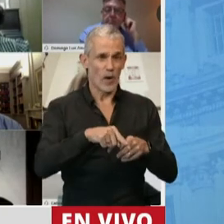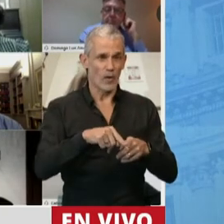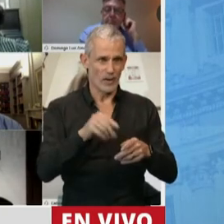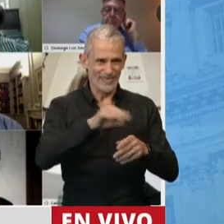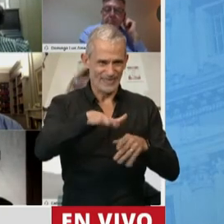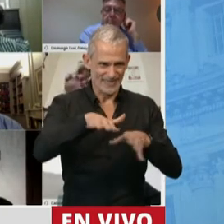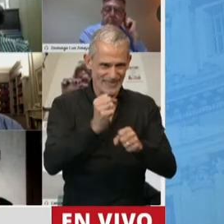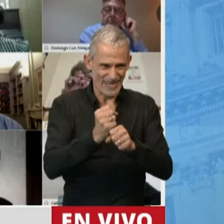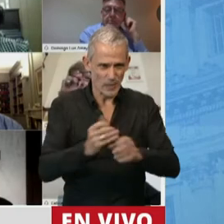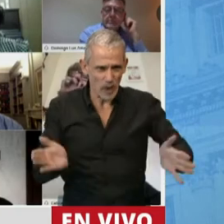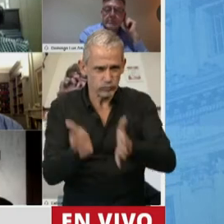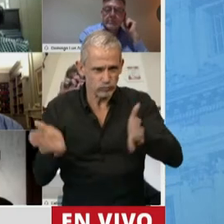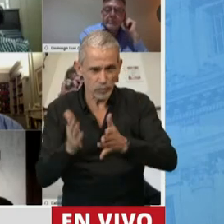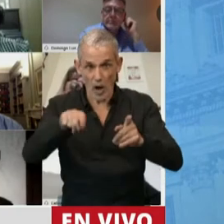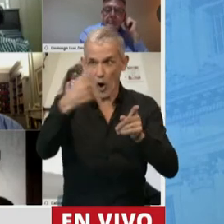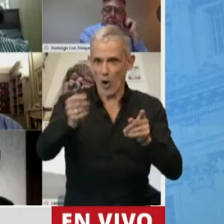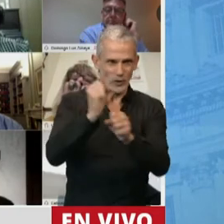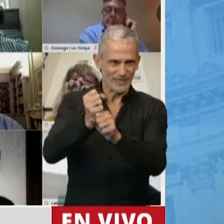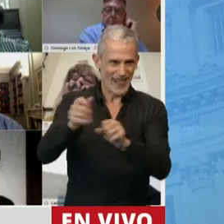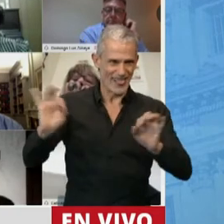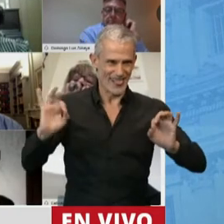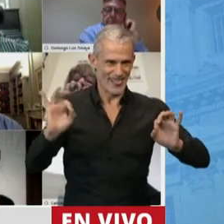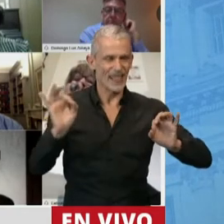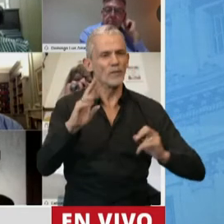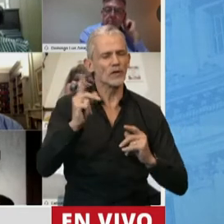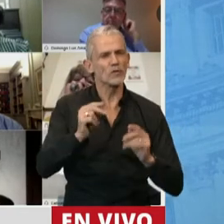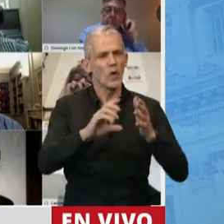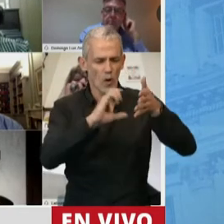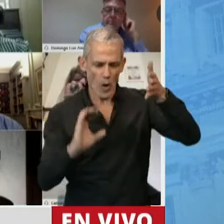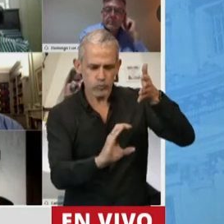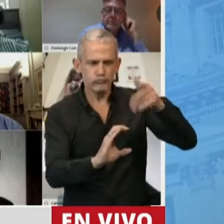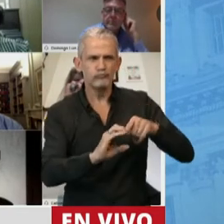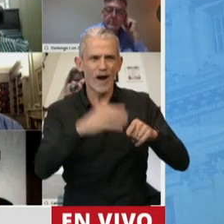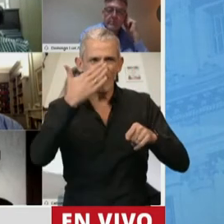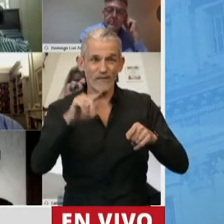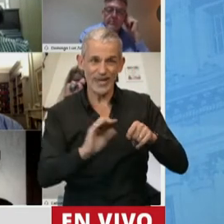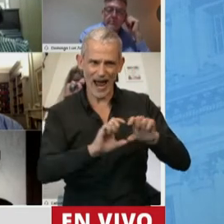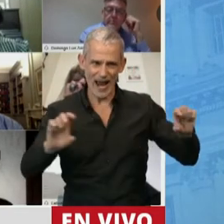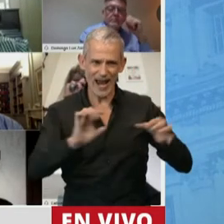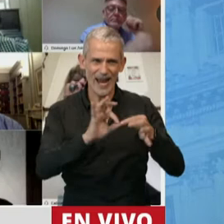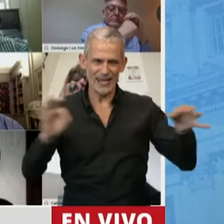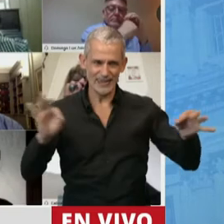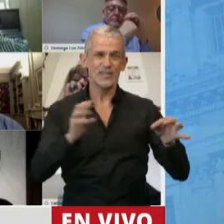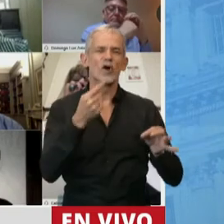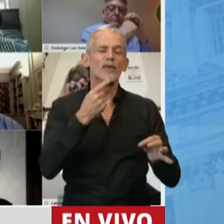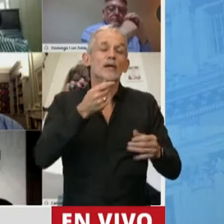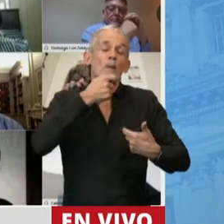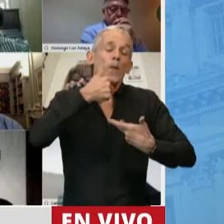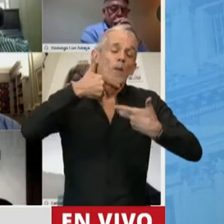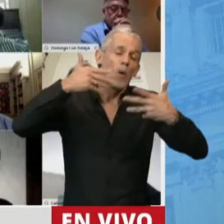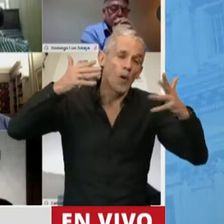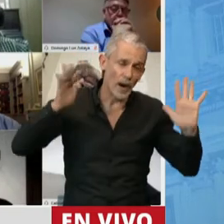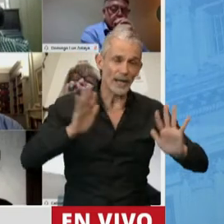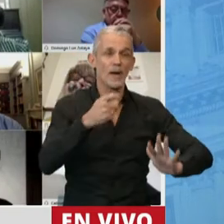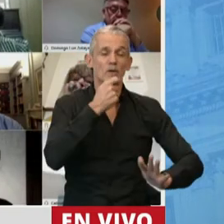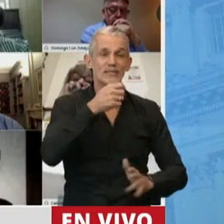promovida y no al resto, proponemos un párrafo final que diga: en el supuesto